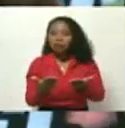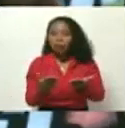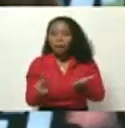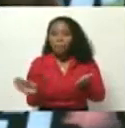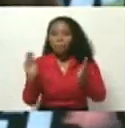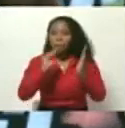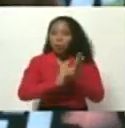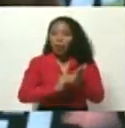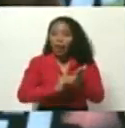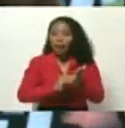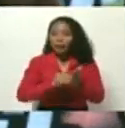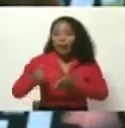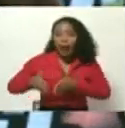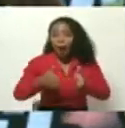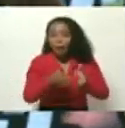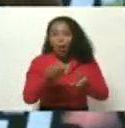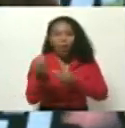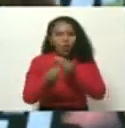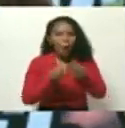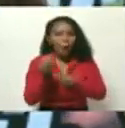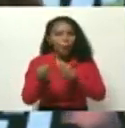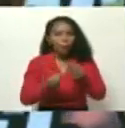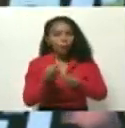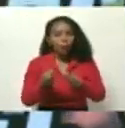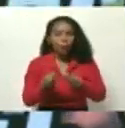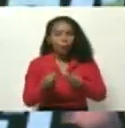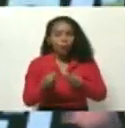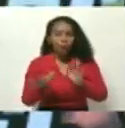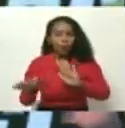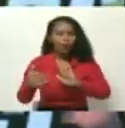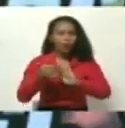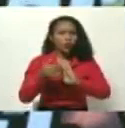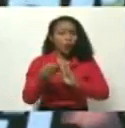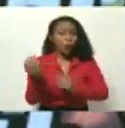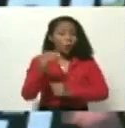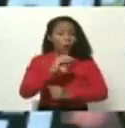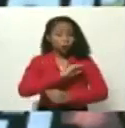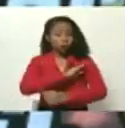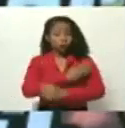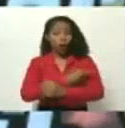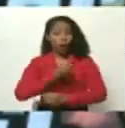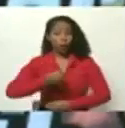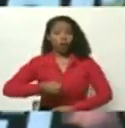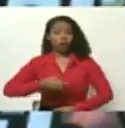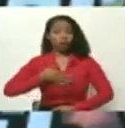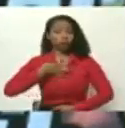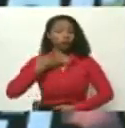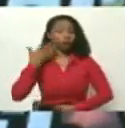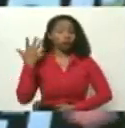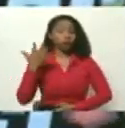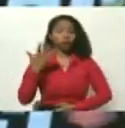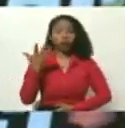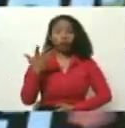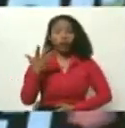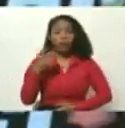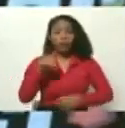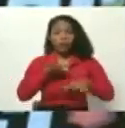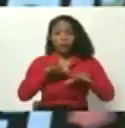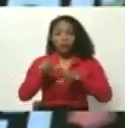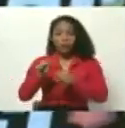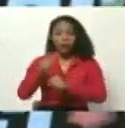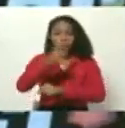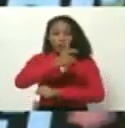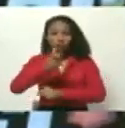ponía en el camino como una cuña contra los más poderosos intereses hegemónicos del imperialismo.